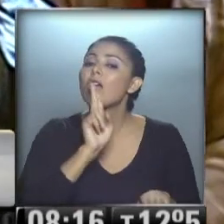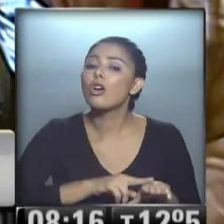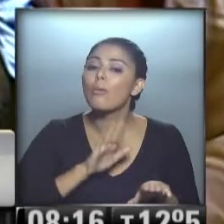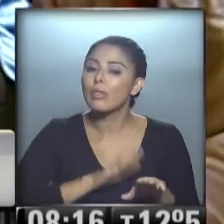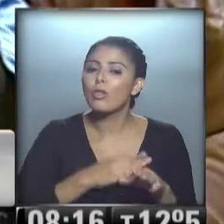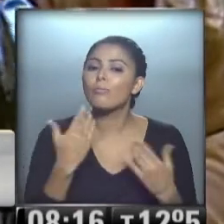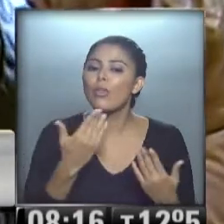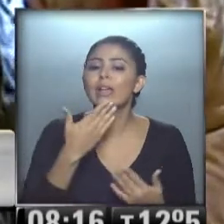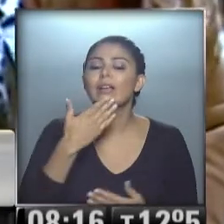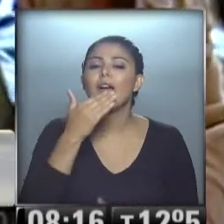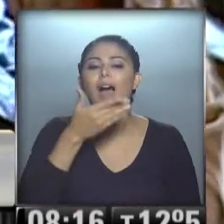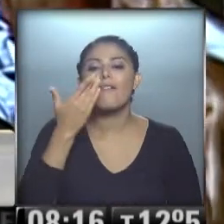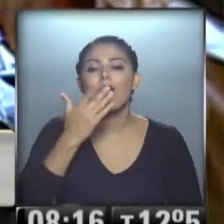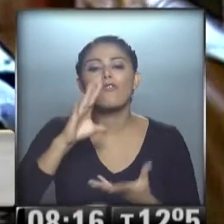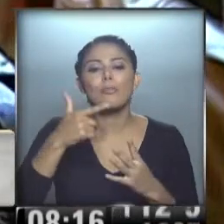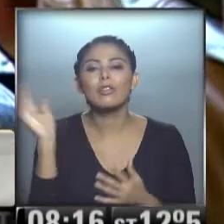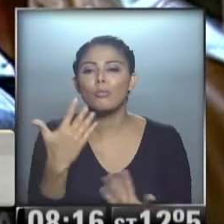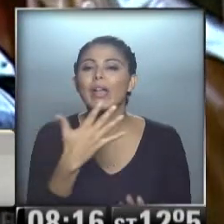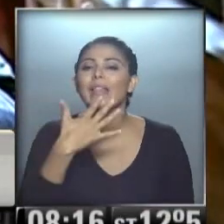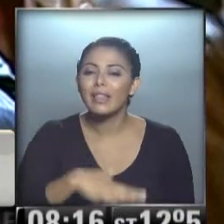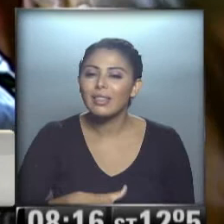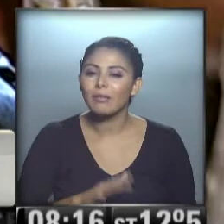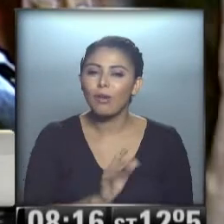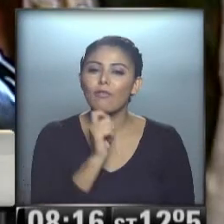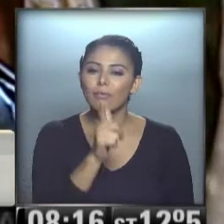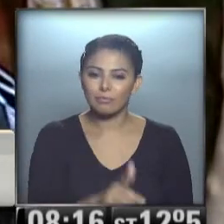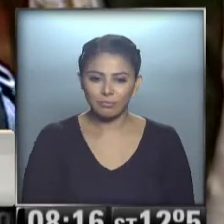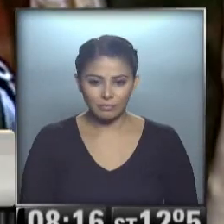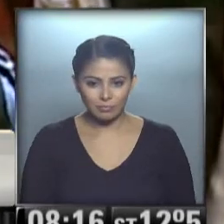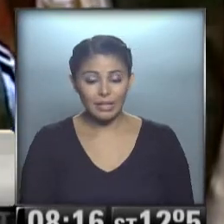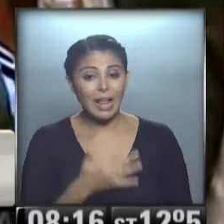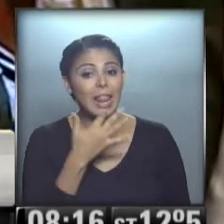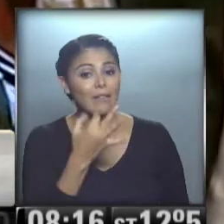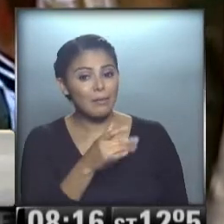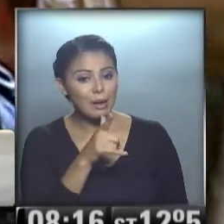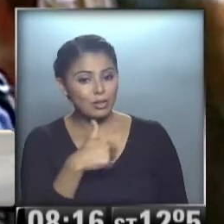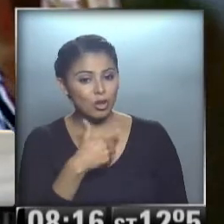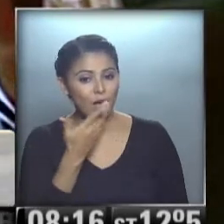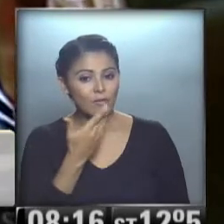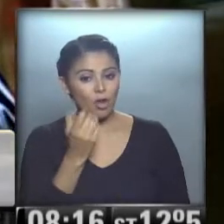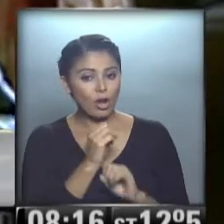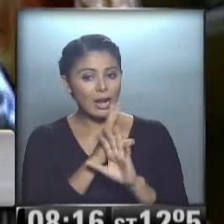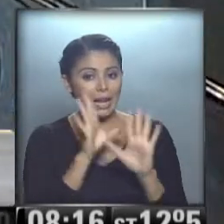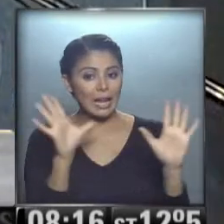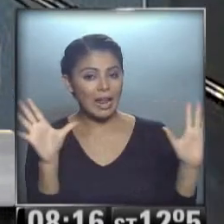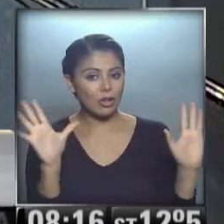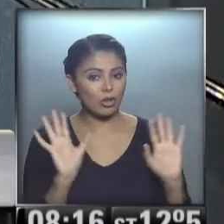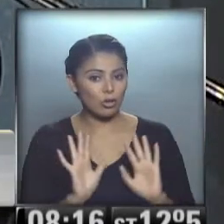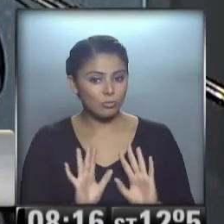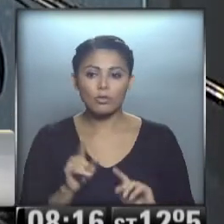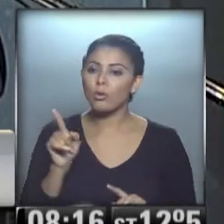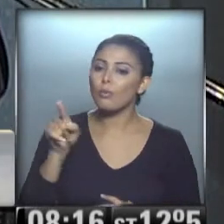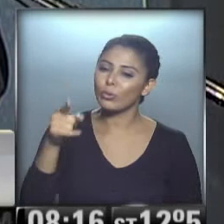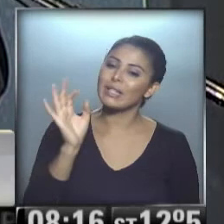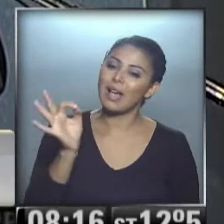un lenguaje que lo entiendan todos. Y la verdad es que me parece que hablo muy claro y en forma muy transparente. Ah, pero usted